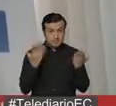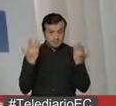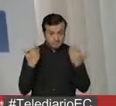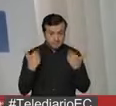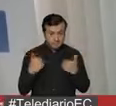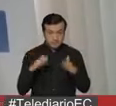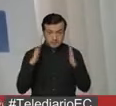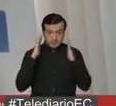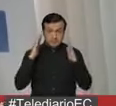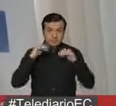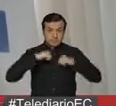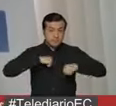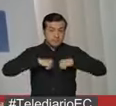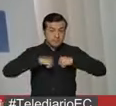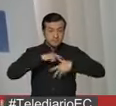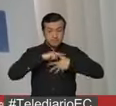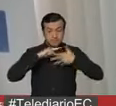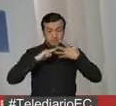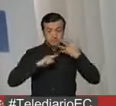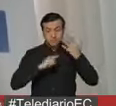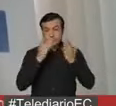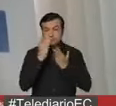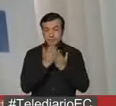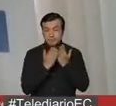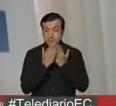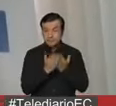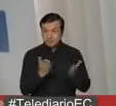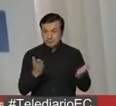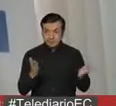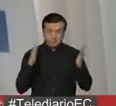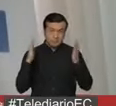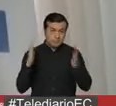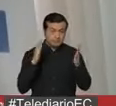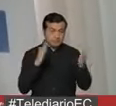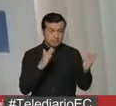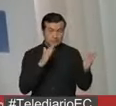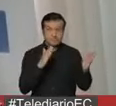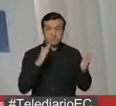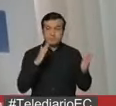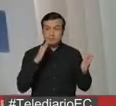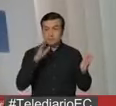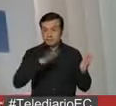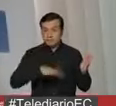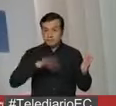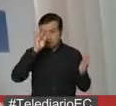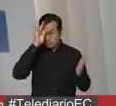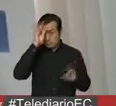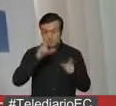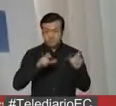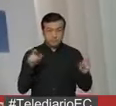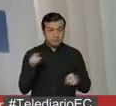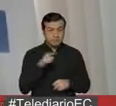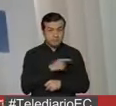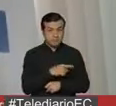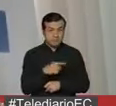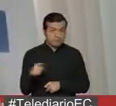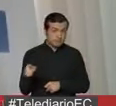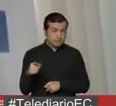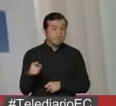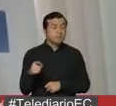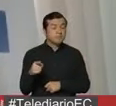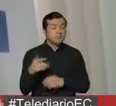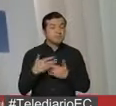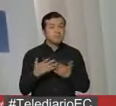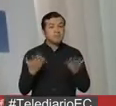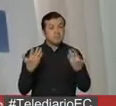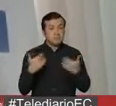poder descongestionar los servicios de atención de salud hospitalaria con los pacientes leves y